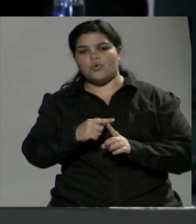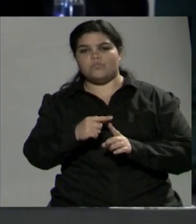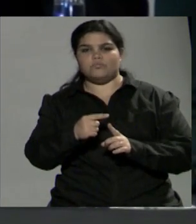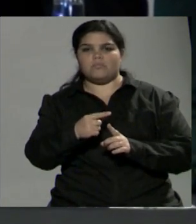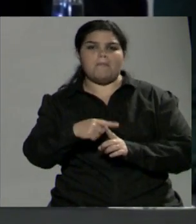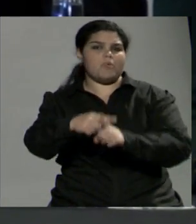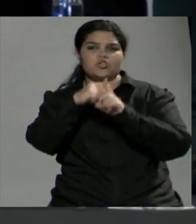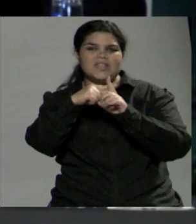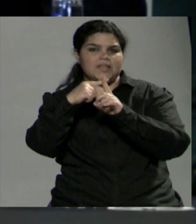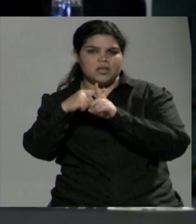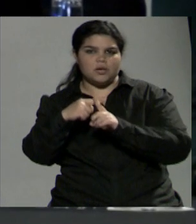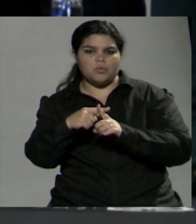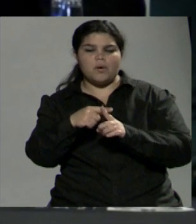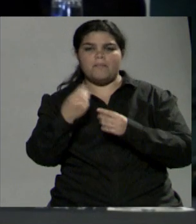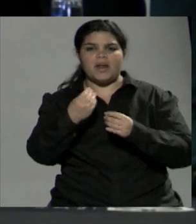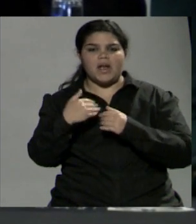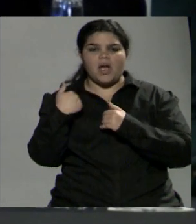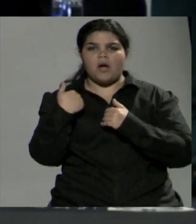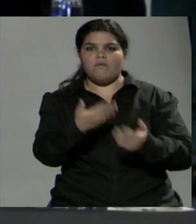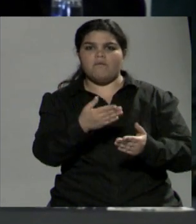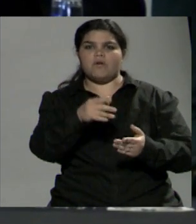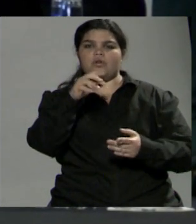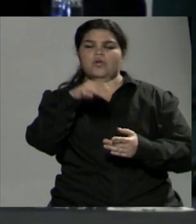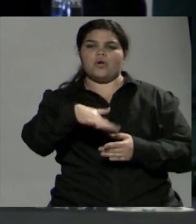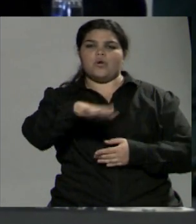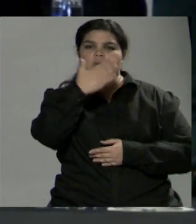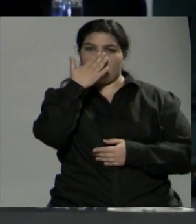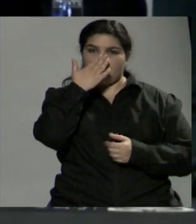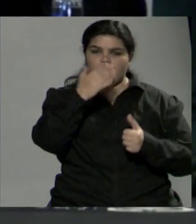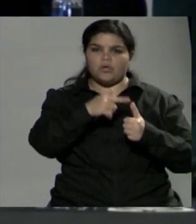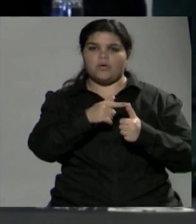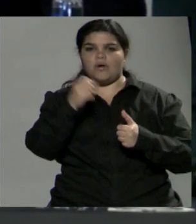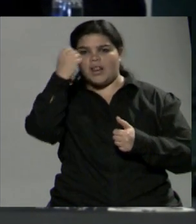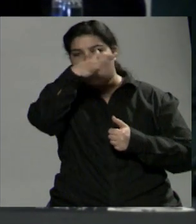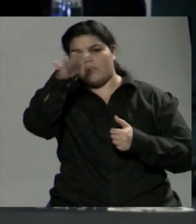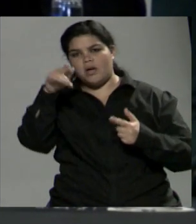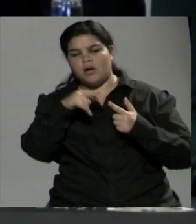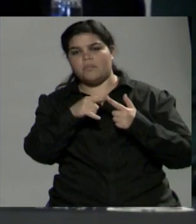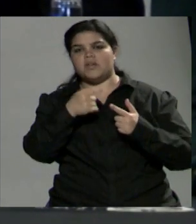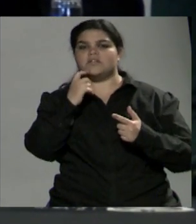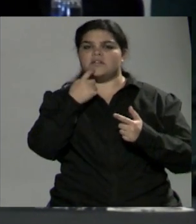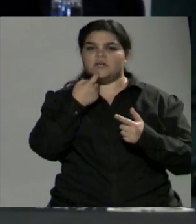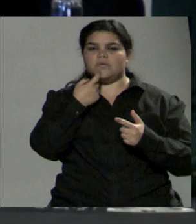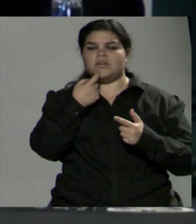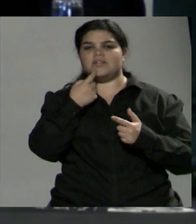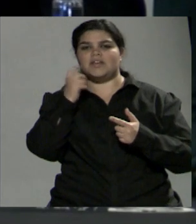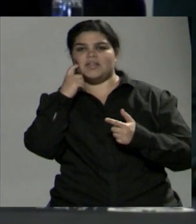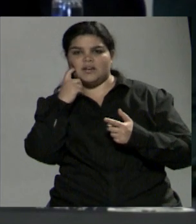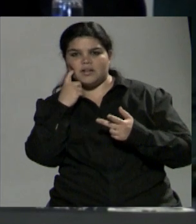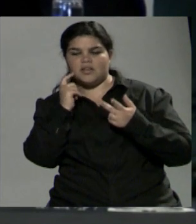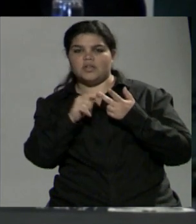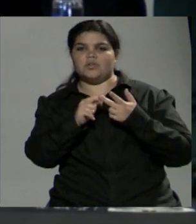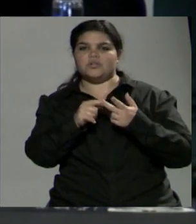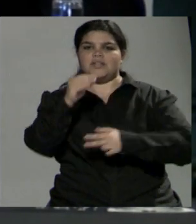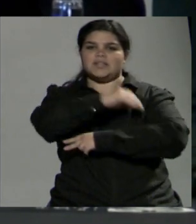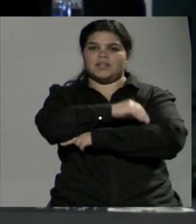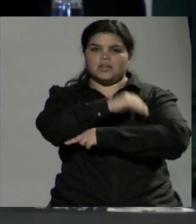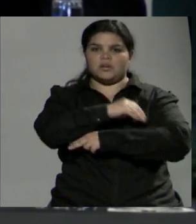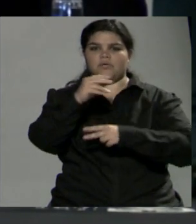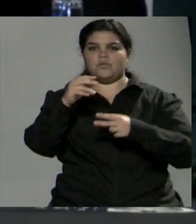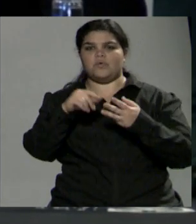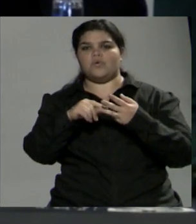el voto por el cambio en provincias como Córdoba, La Pampa, San Luis, Entre Ríos, Santa Cruz,